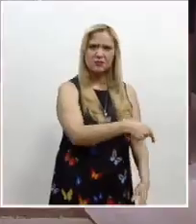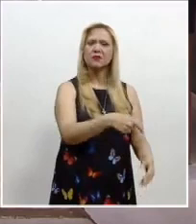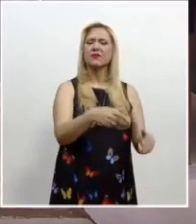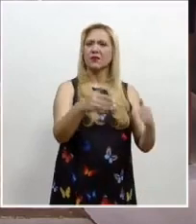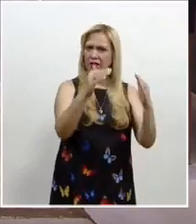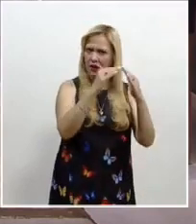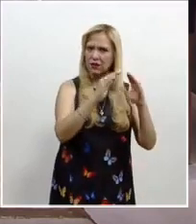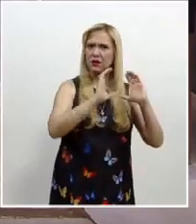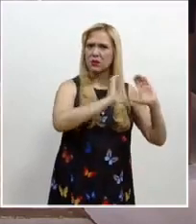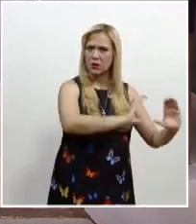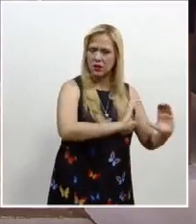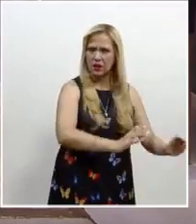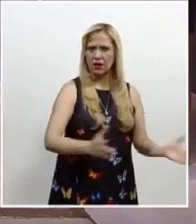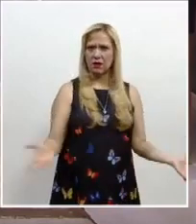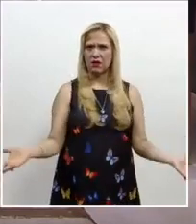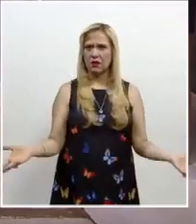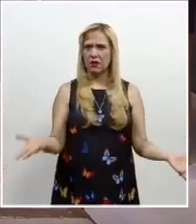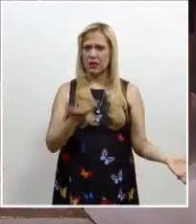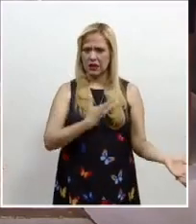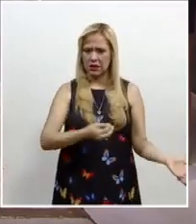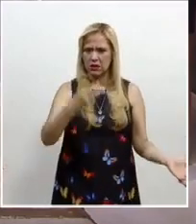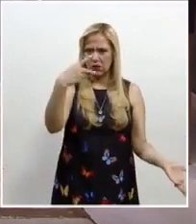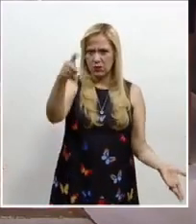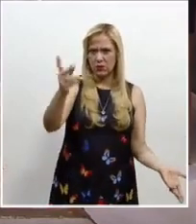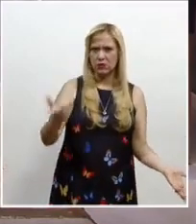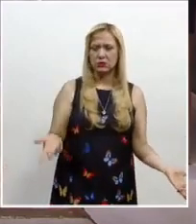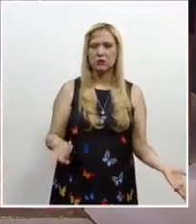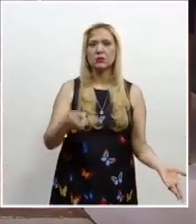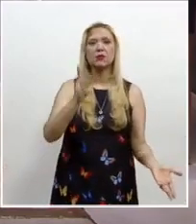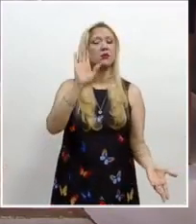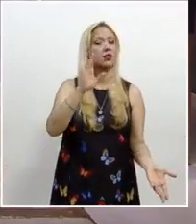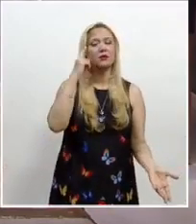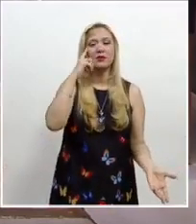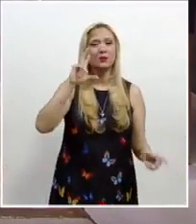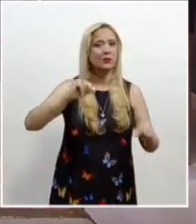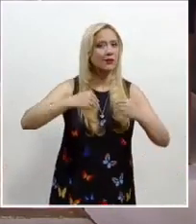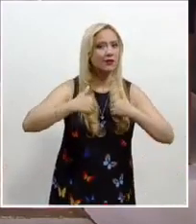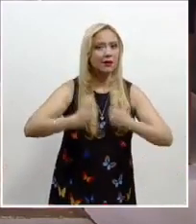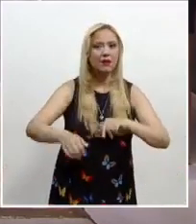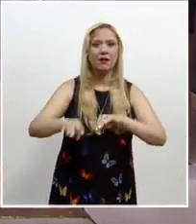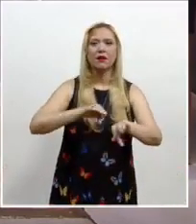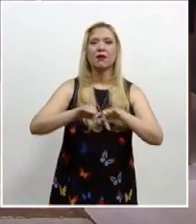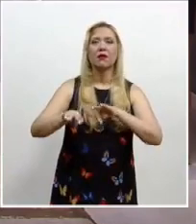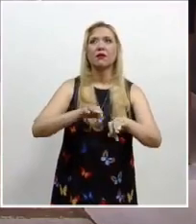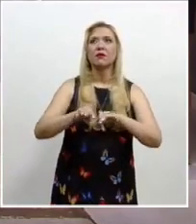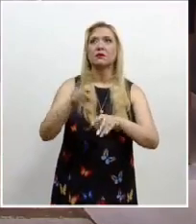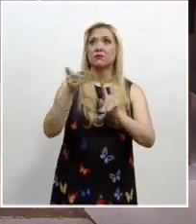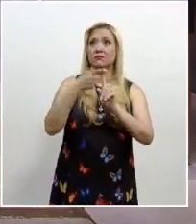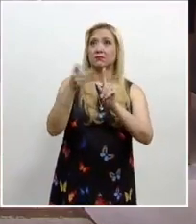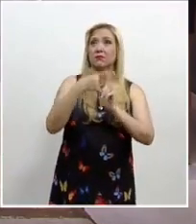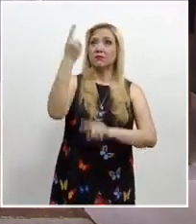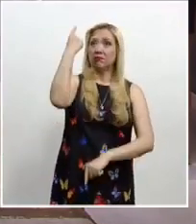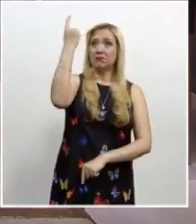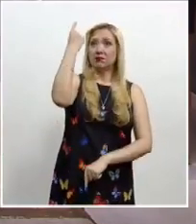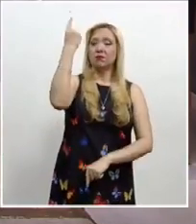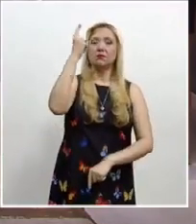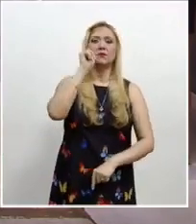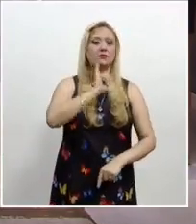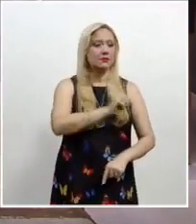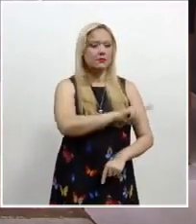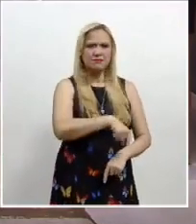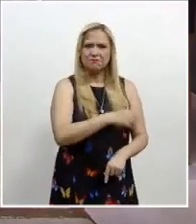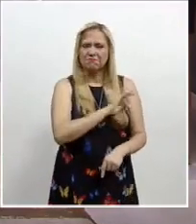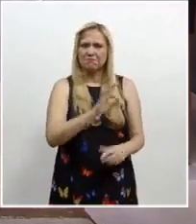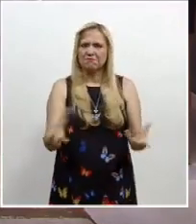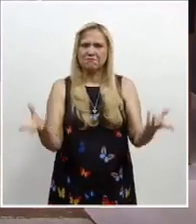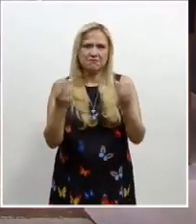a cuidar a sus hijas e hijos, pero como si no entendieran que el mercado laboral estaba también incorporado a las mujeres, ¿no?